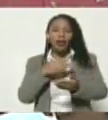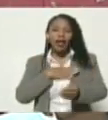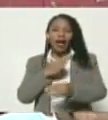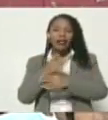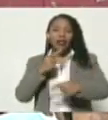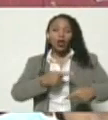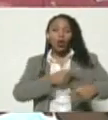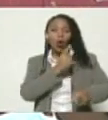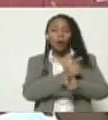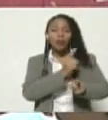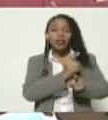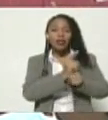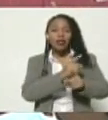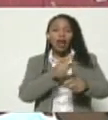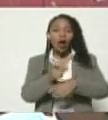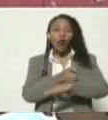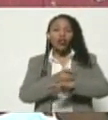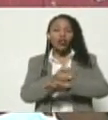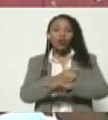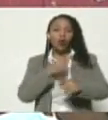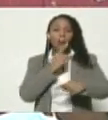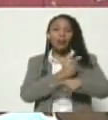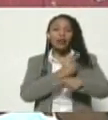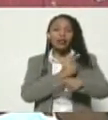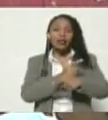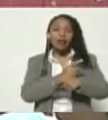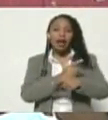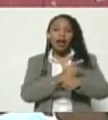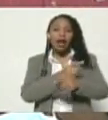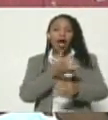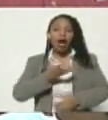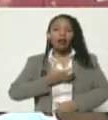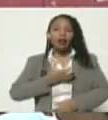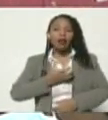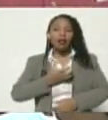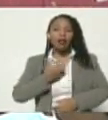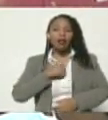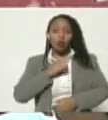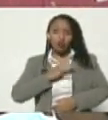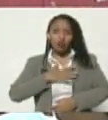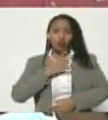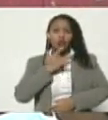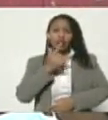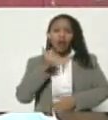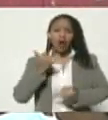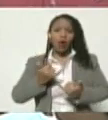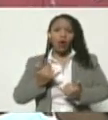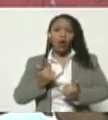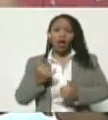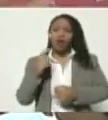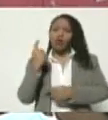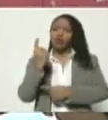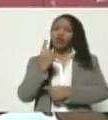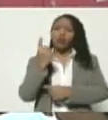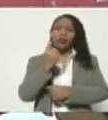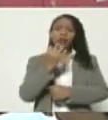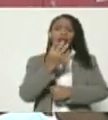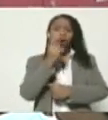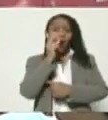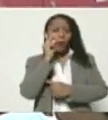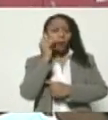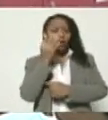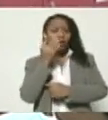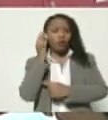competir en la gobernación, a competir en la alcaldía. Nosotros pudiéramos decir ahora, no, que solo sean tres hombres y tres